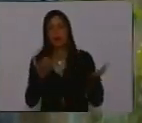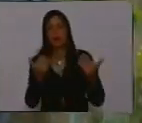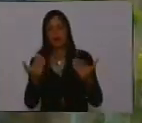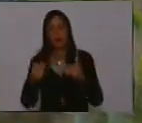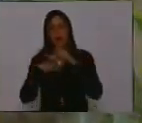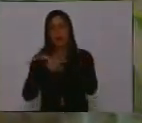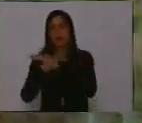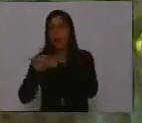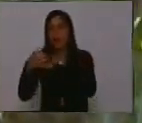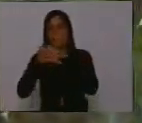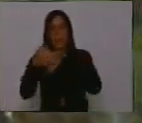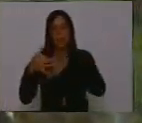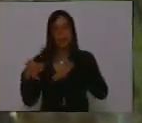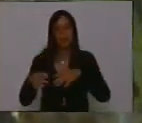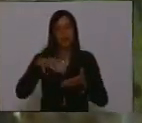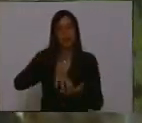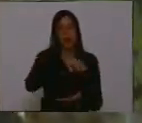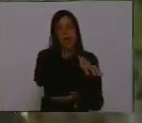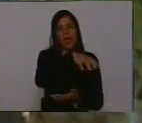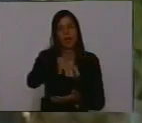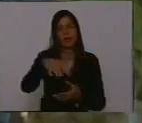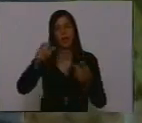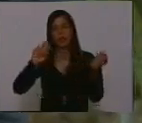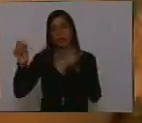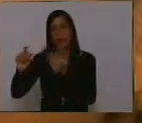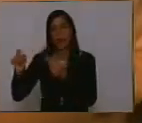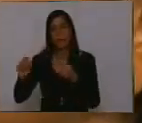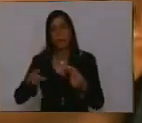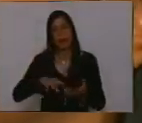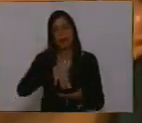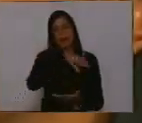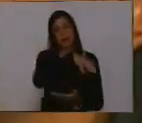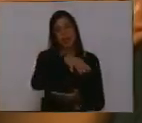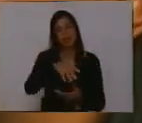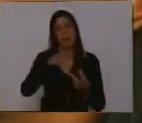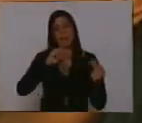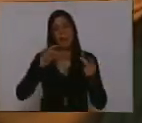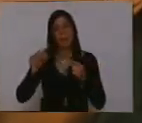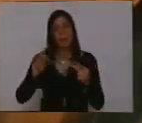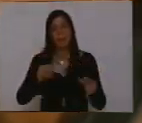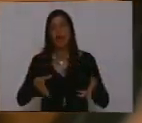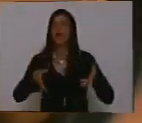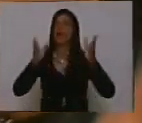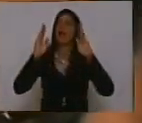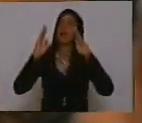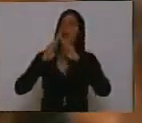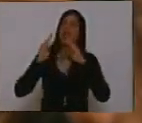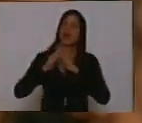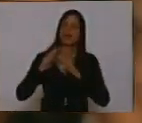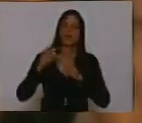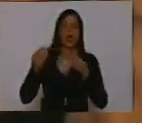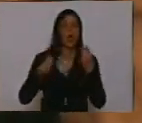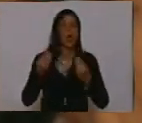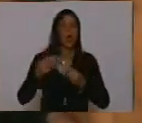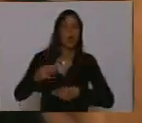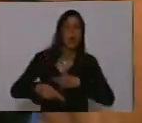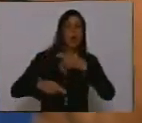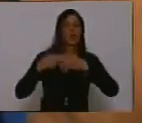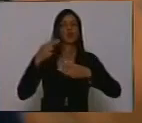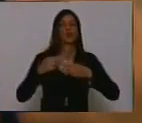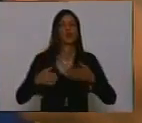por municipio, estado por estado y sector por sector, su vivienda, cómo la quiere, hacia dónde la construye en